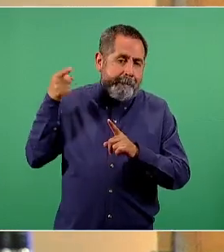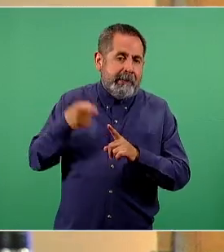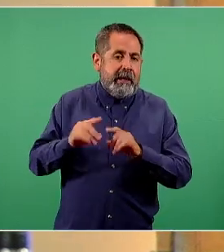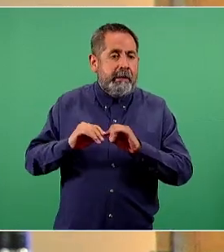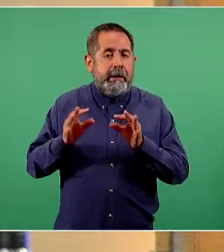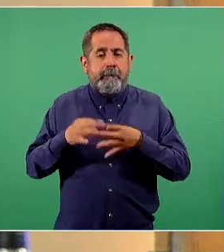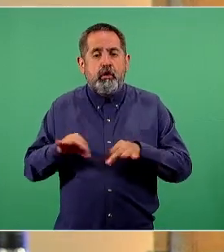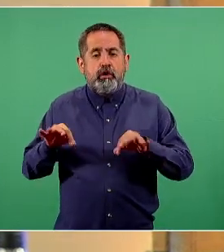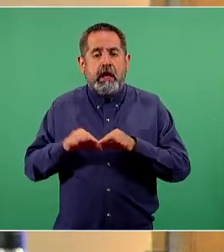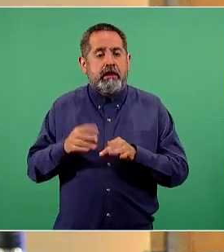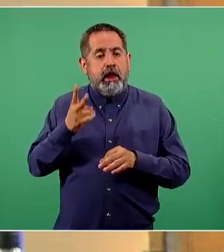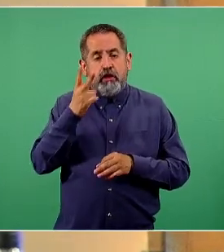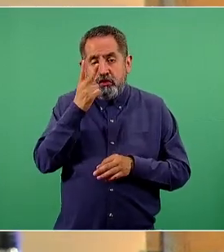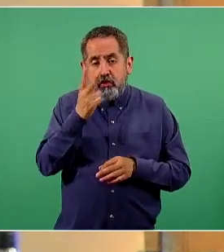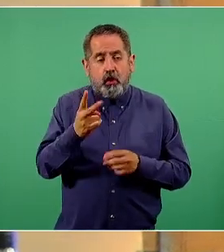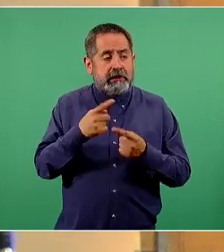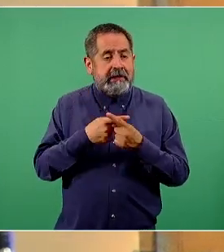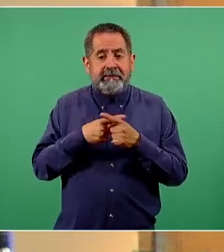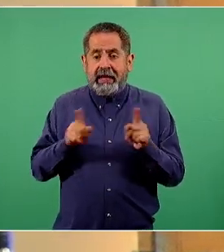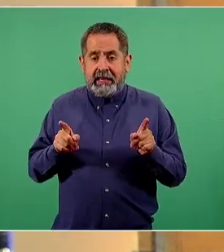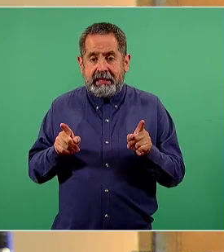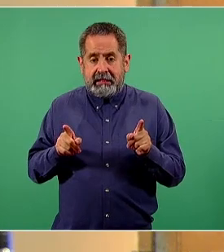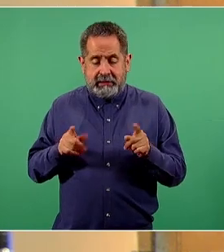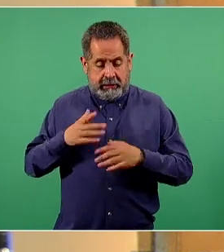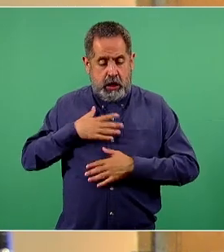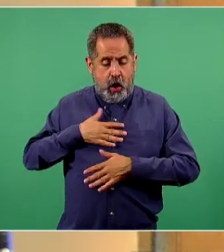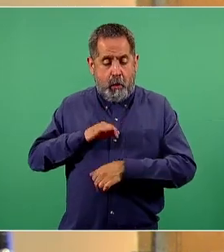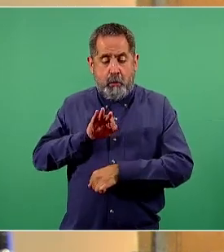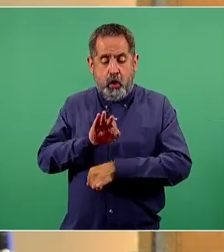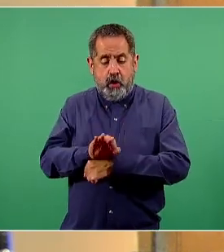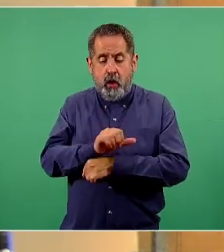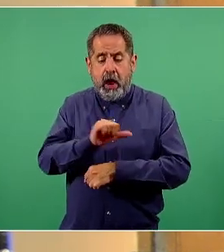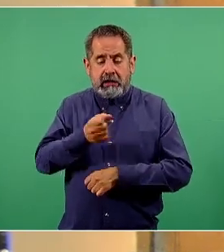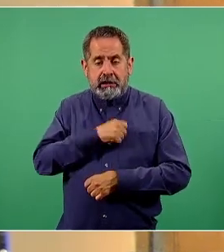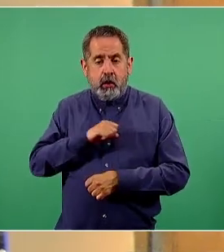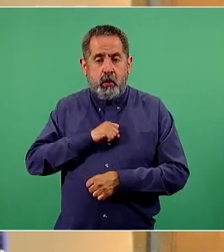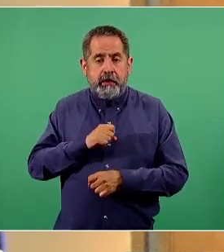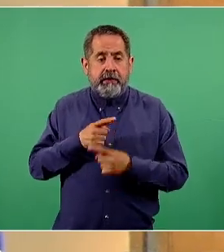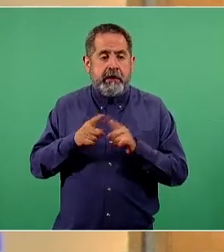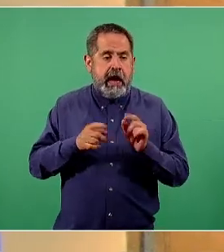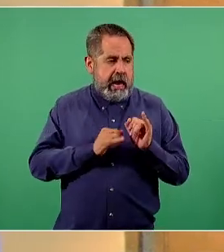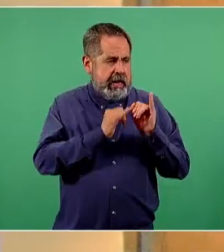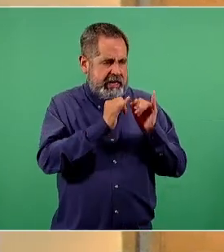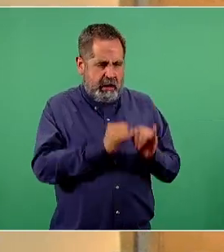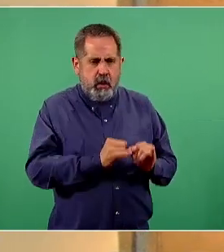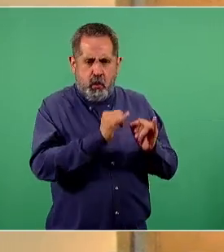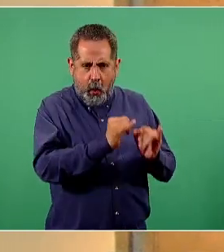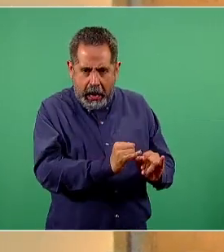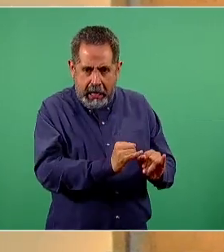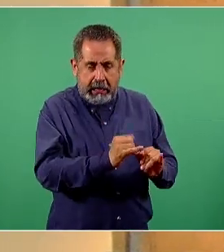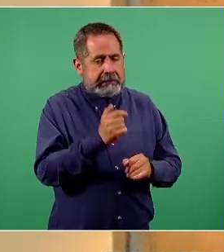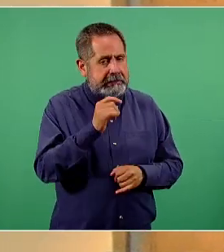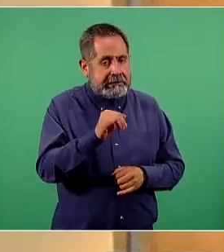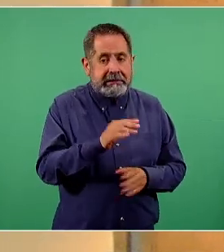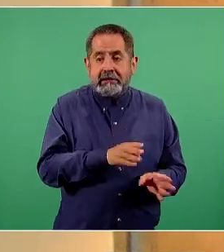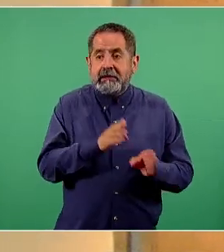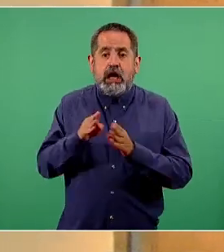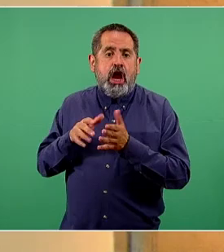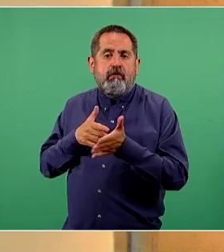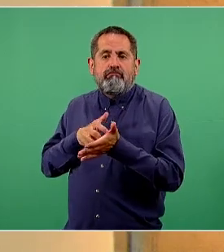explícita 2 dimensiones del derecho de protección a la salud: la dimensión individual y la dimensión